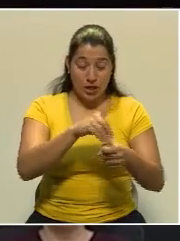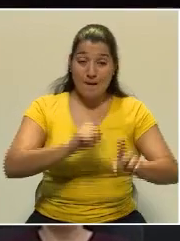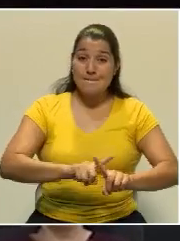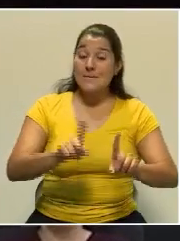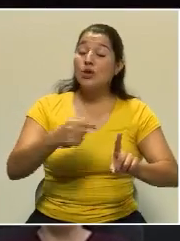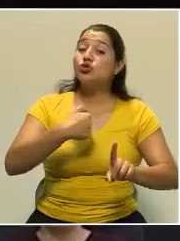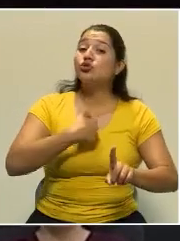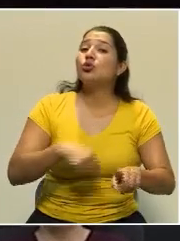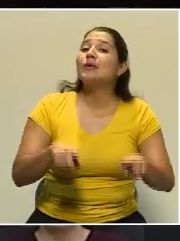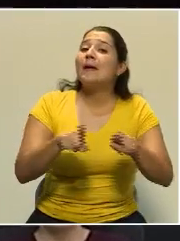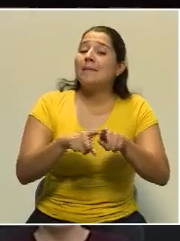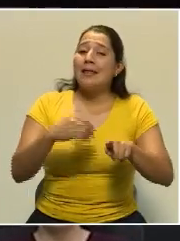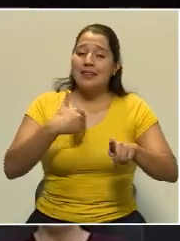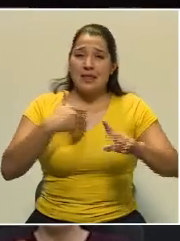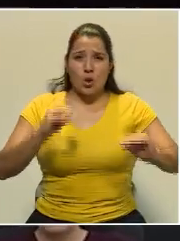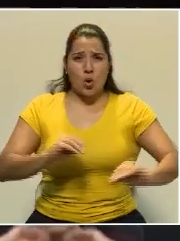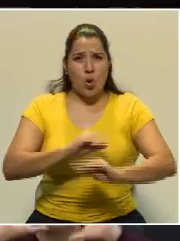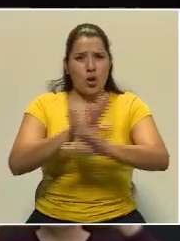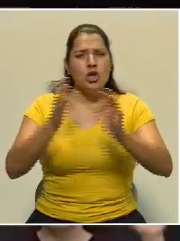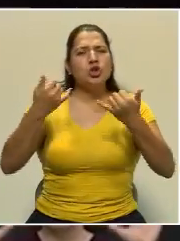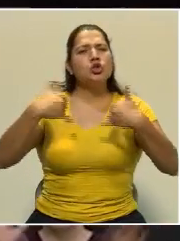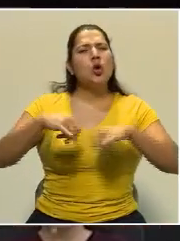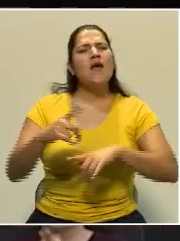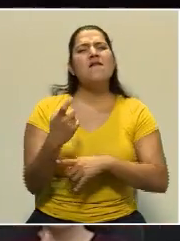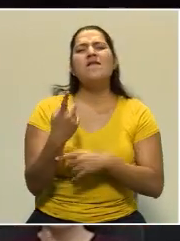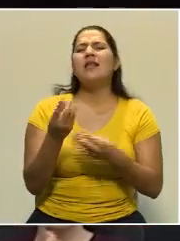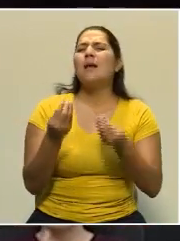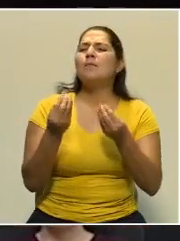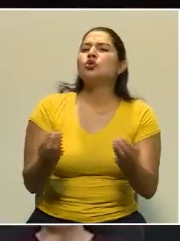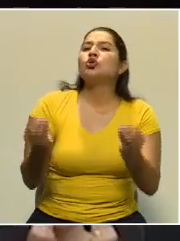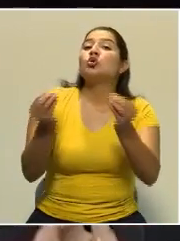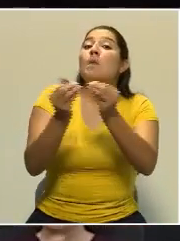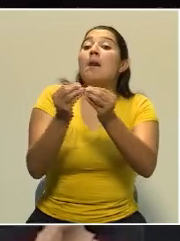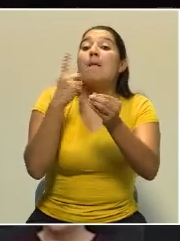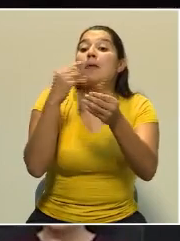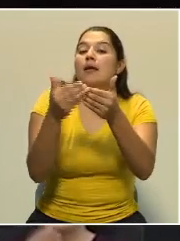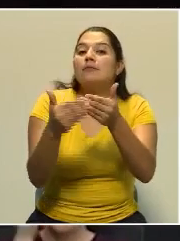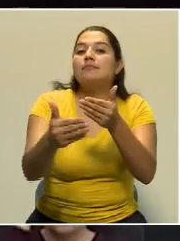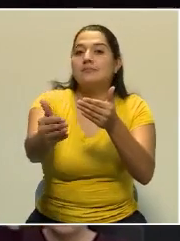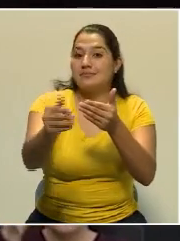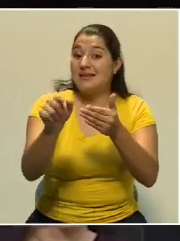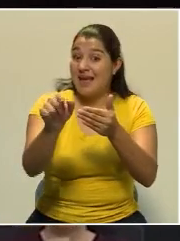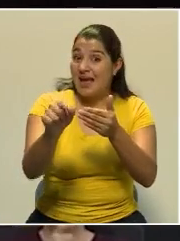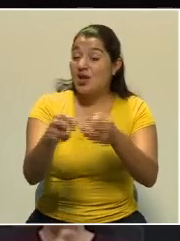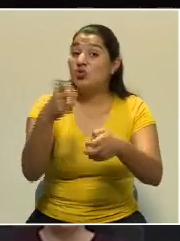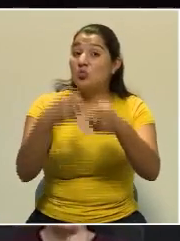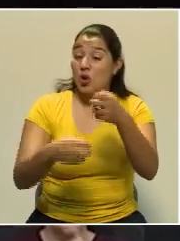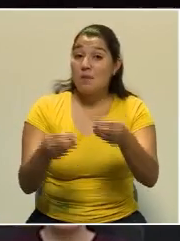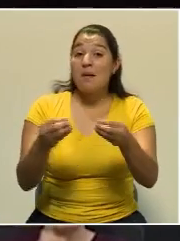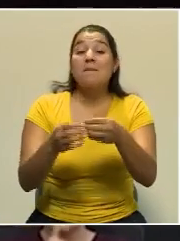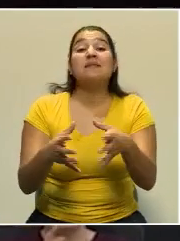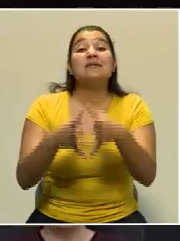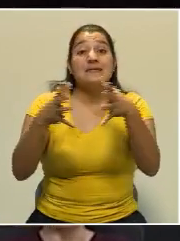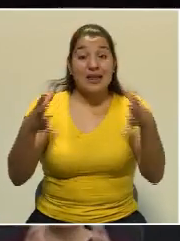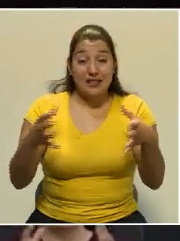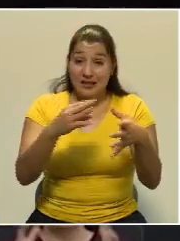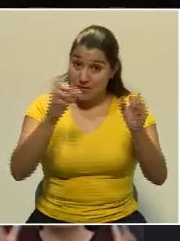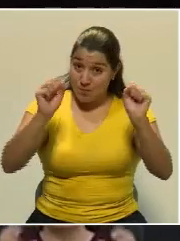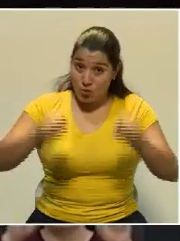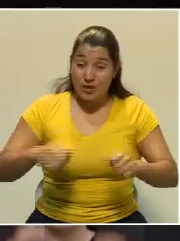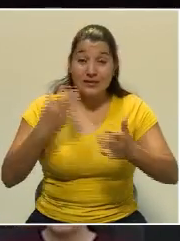estoy clarísima de que falta mucho por venir y las dificultades van a ser muy grandes. Y puede llegar